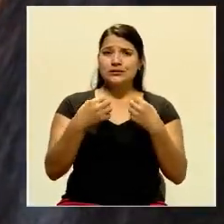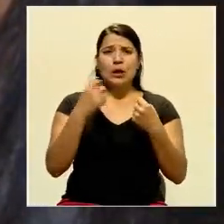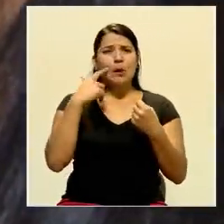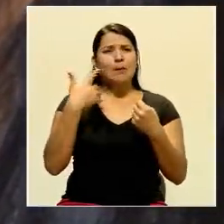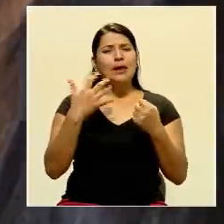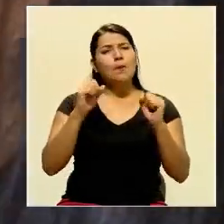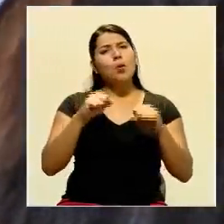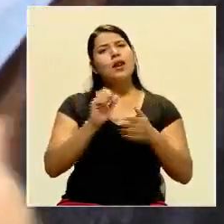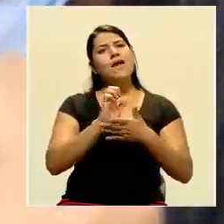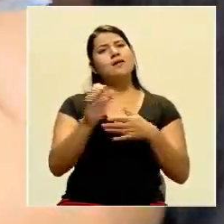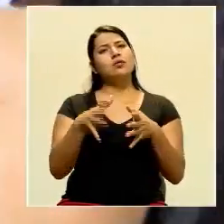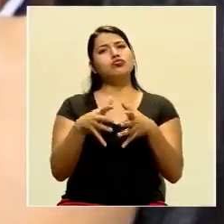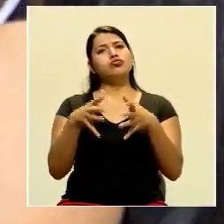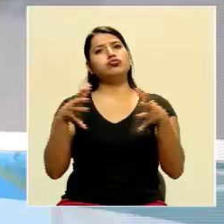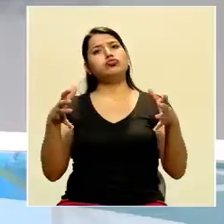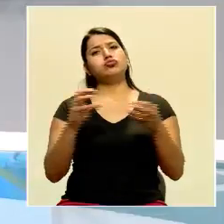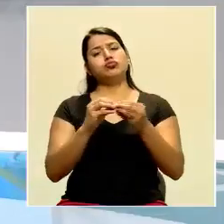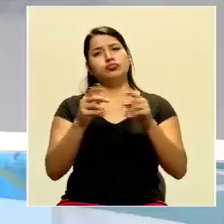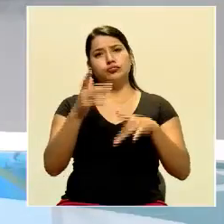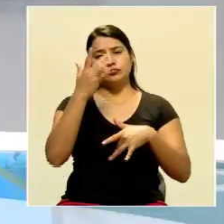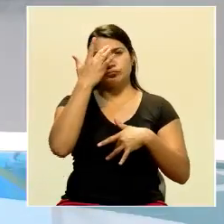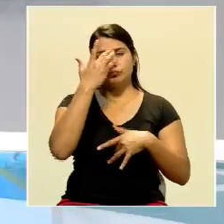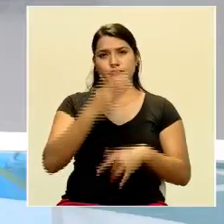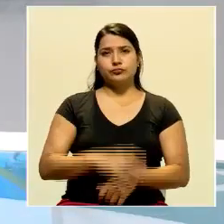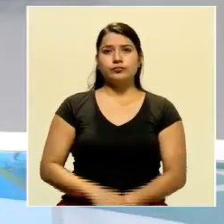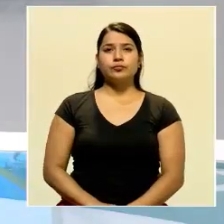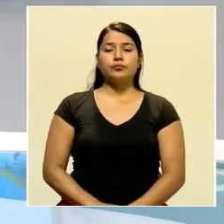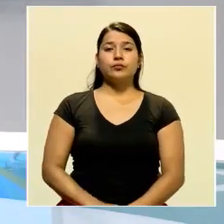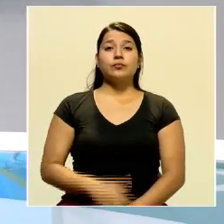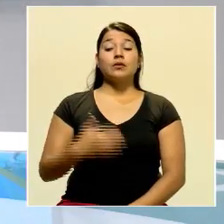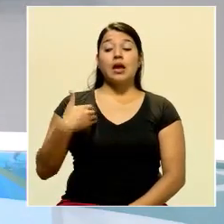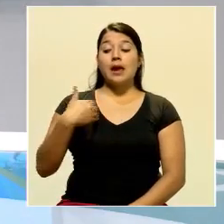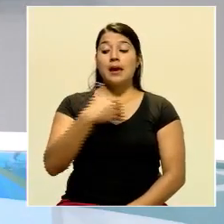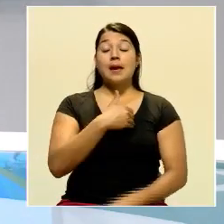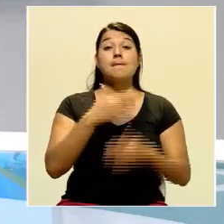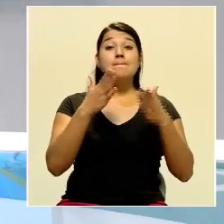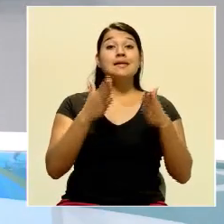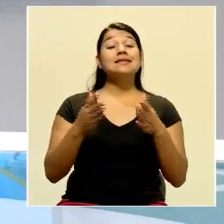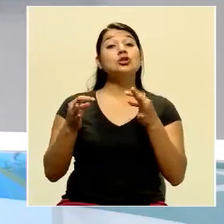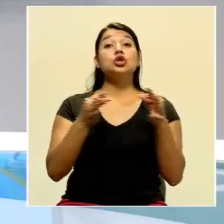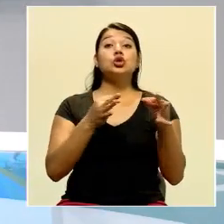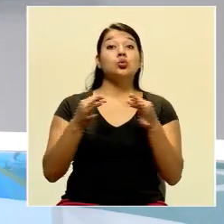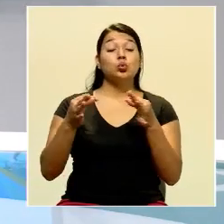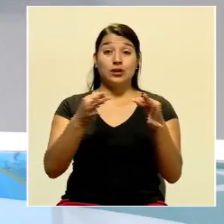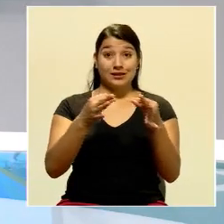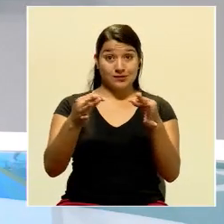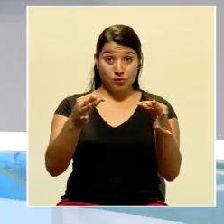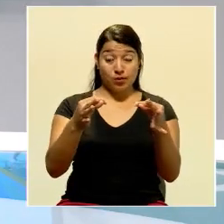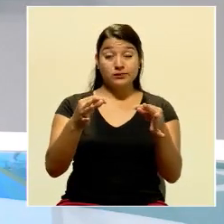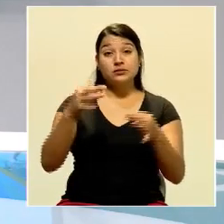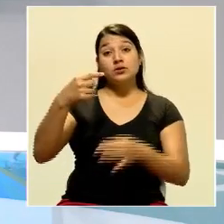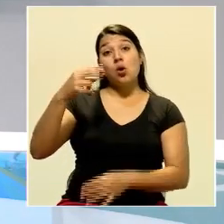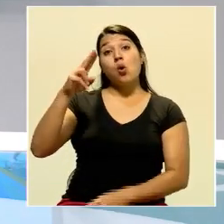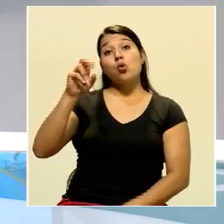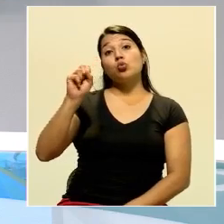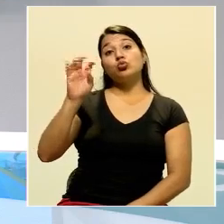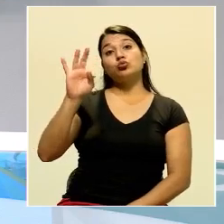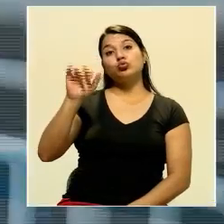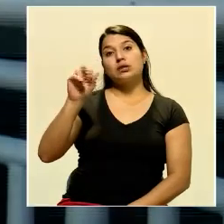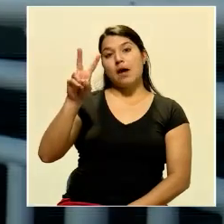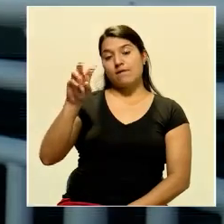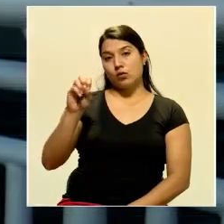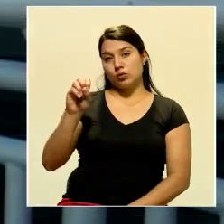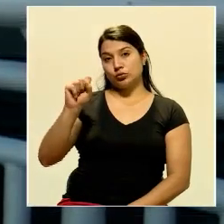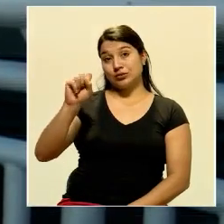evitar el incremento de casos. El ministro de Turismo, Gustavo Segura, informó este jueves